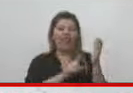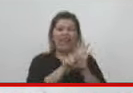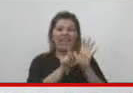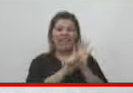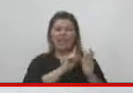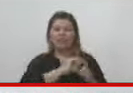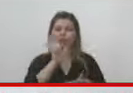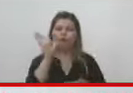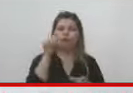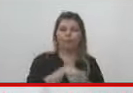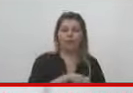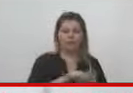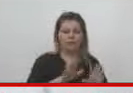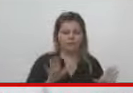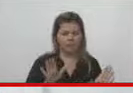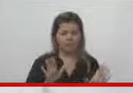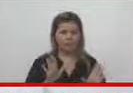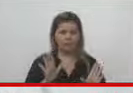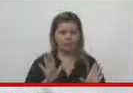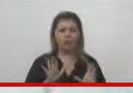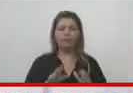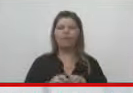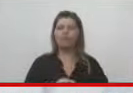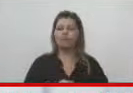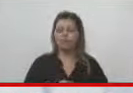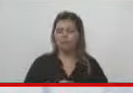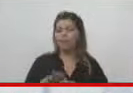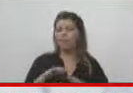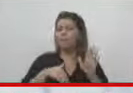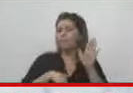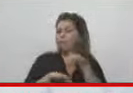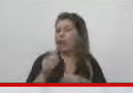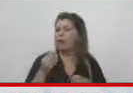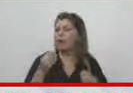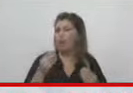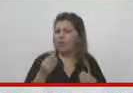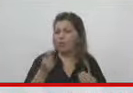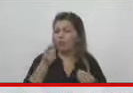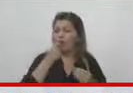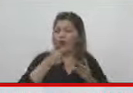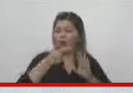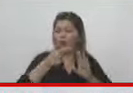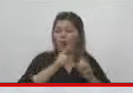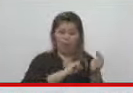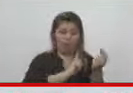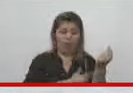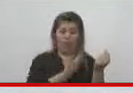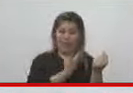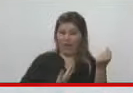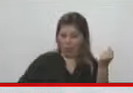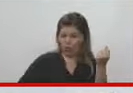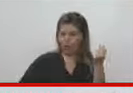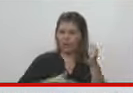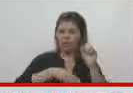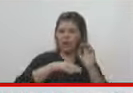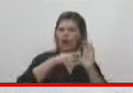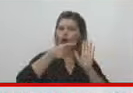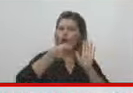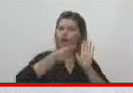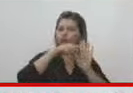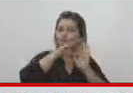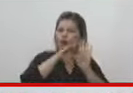la legislación de fondo, máxime cuando varias de las normas que el Poder Ejecutivo Nacional pretende